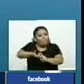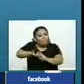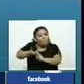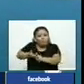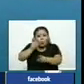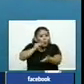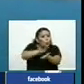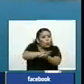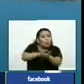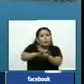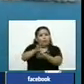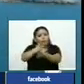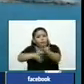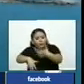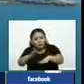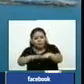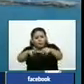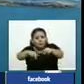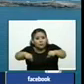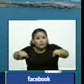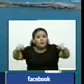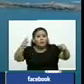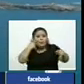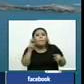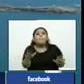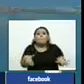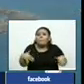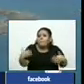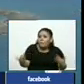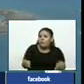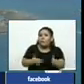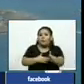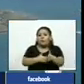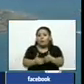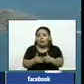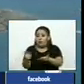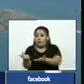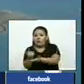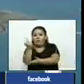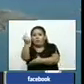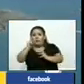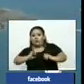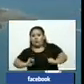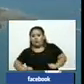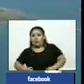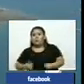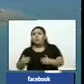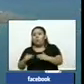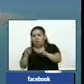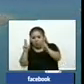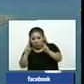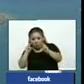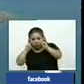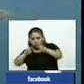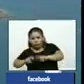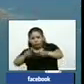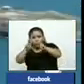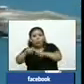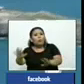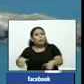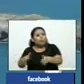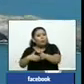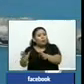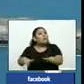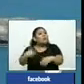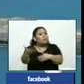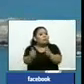de limpiar y monitorear el derrame y de investigar sus causas. Varias universidades públicas están investigando el tema, su origen y su